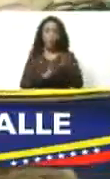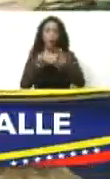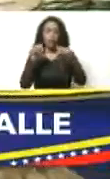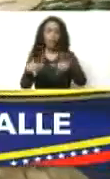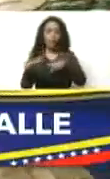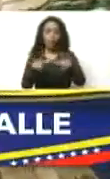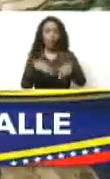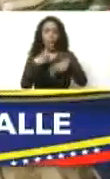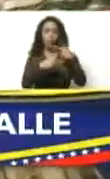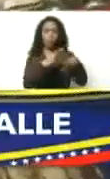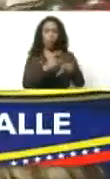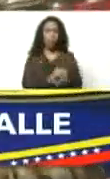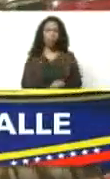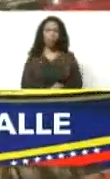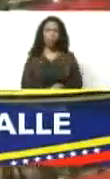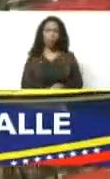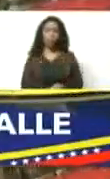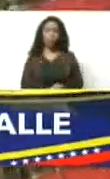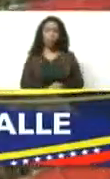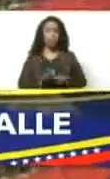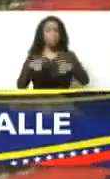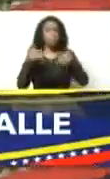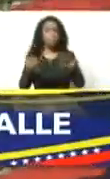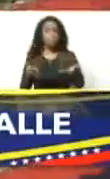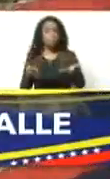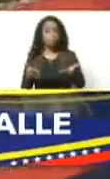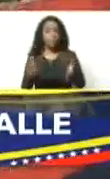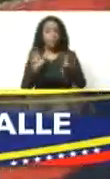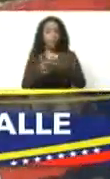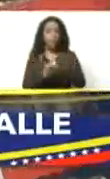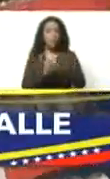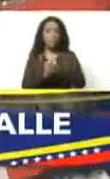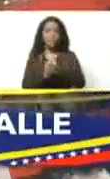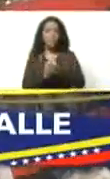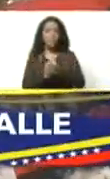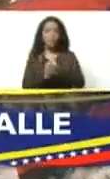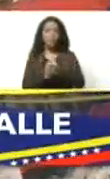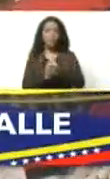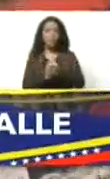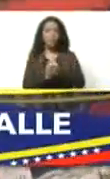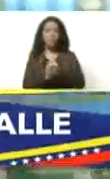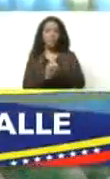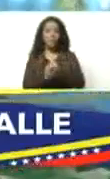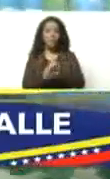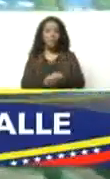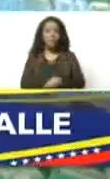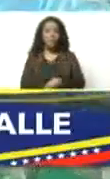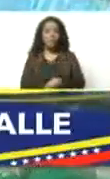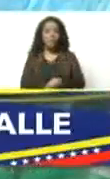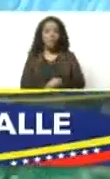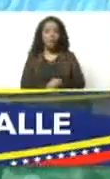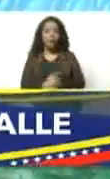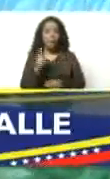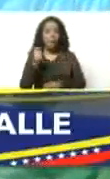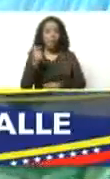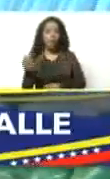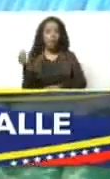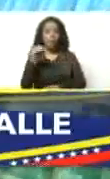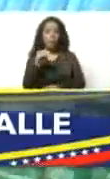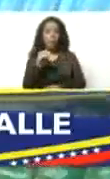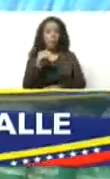espacio productivo, del cual el camarada Andy Hernández le va a hablar un poco más al